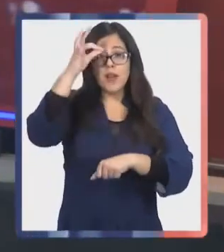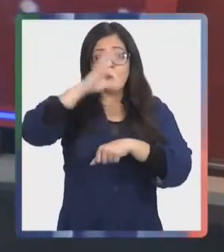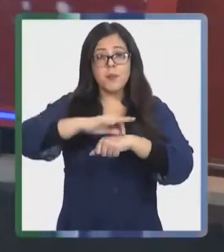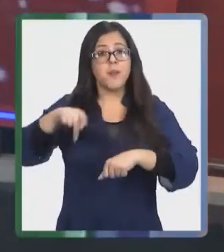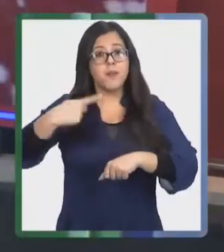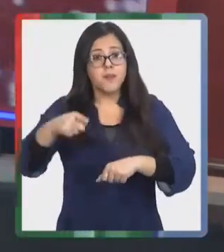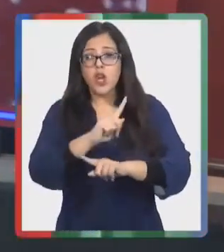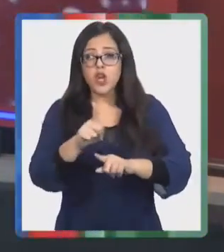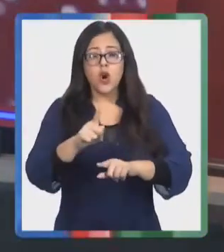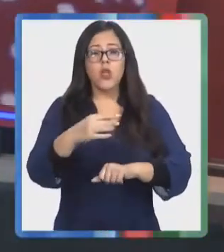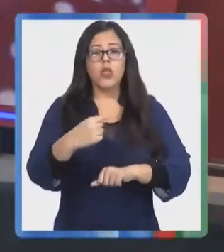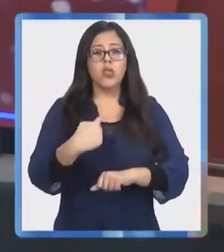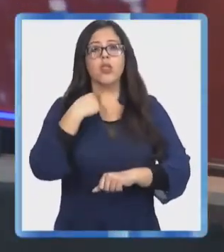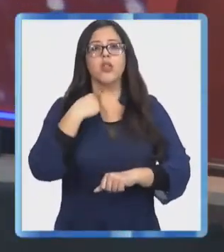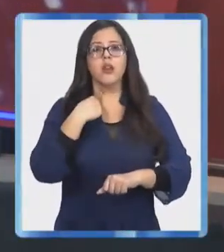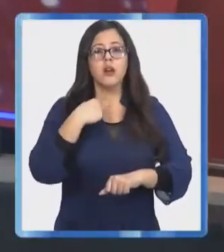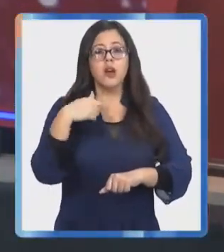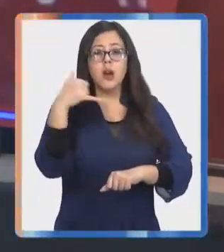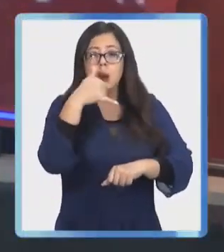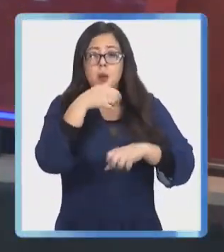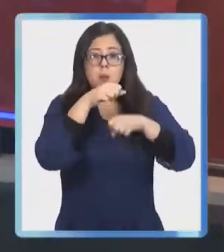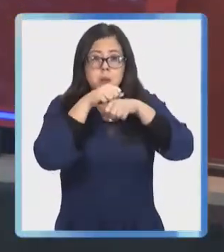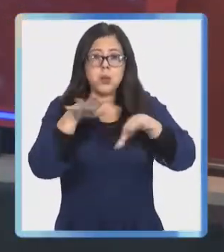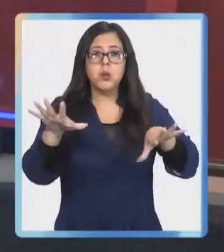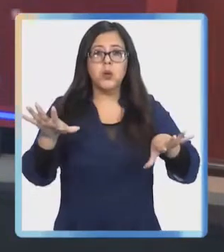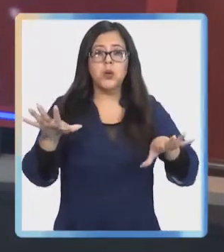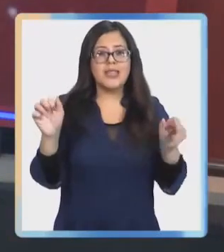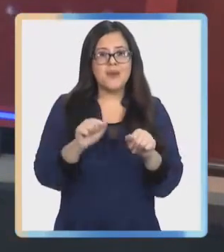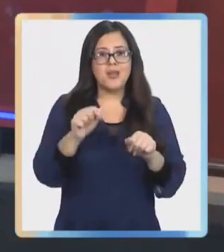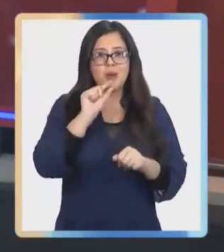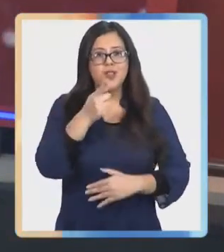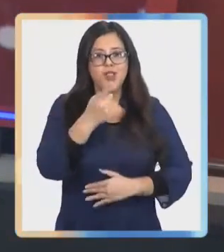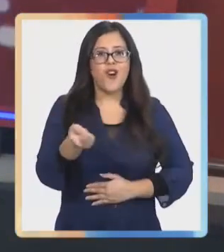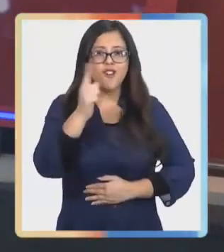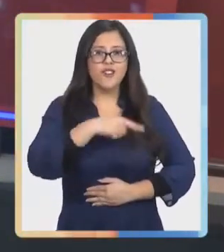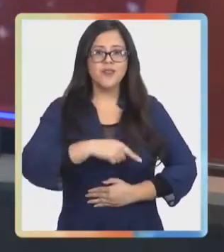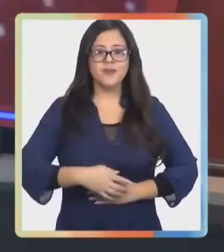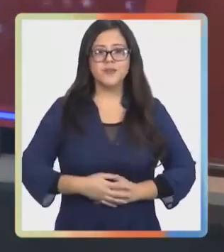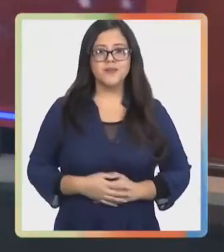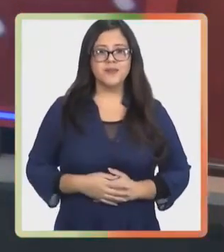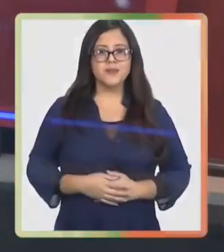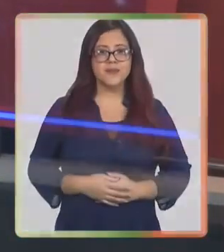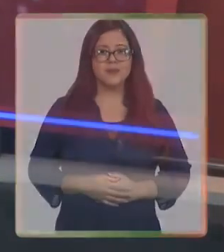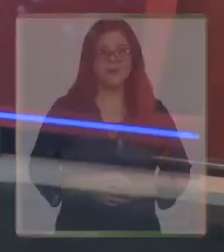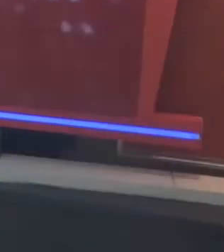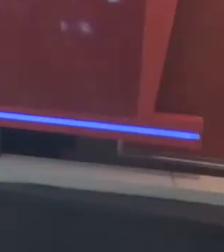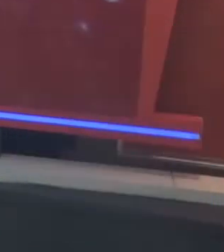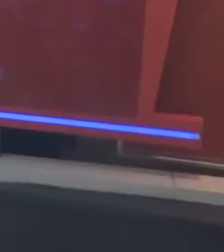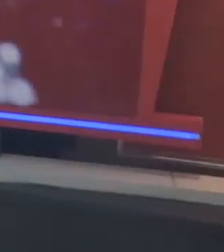los pacientes crónicos no se infecten con los virus respiratorios de invierno. Ya volvemos.